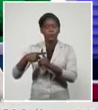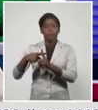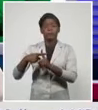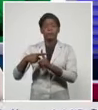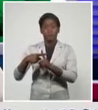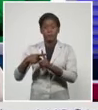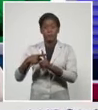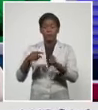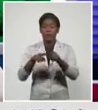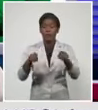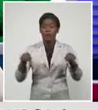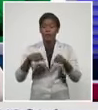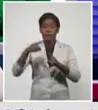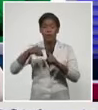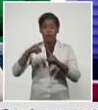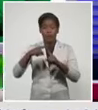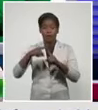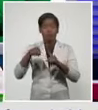terapias intensivas.